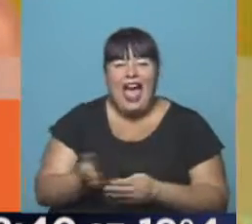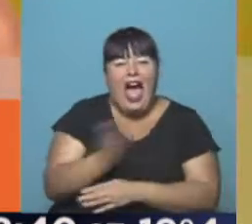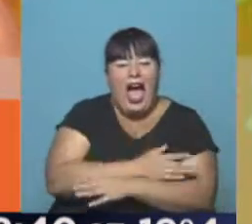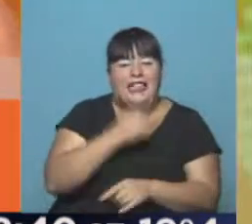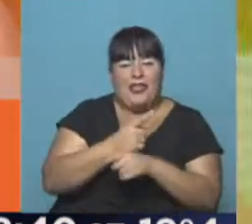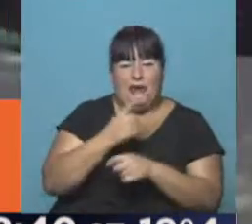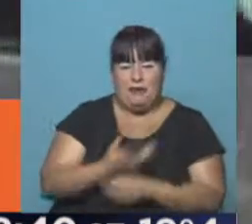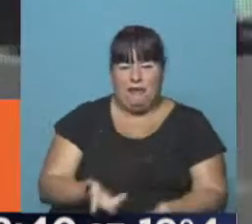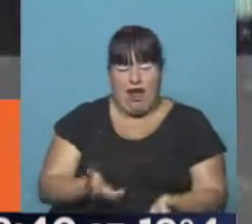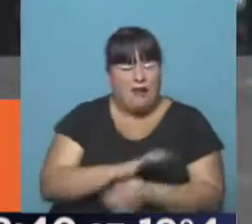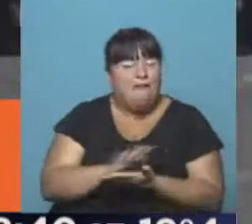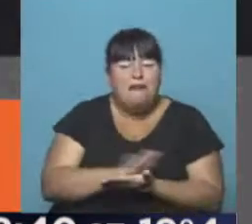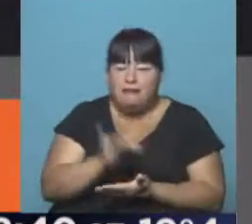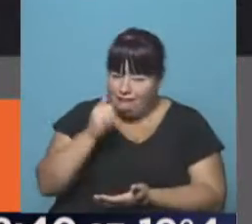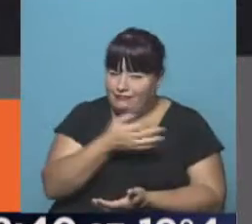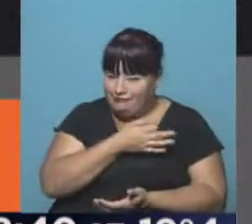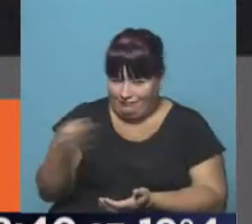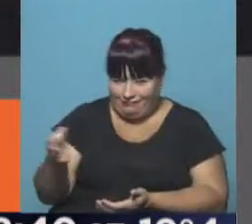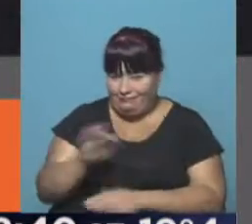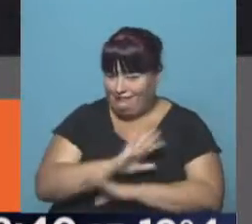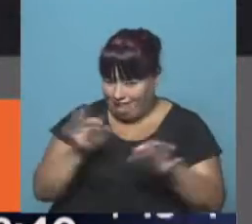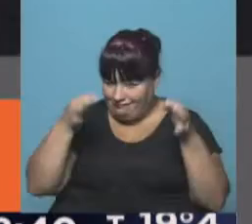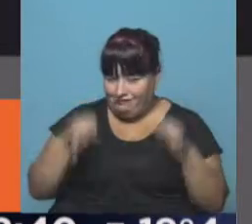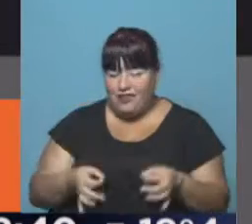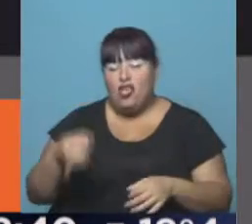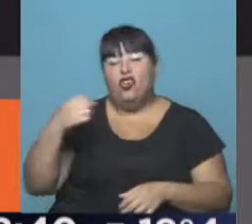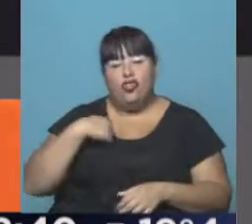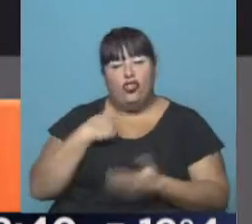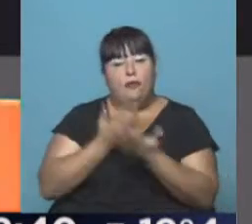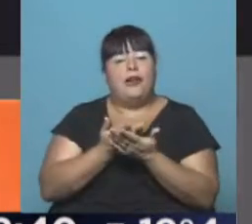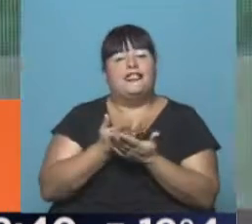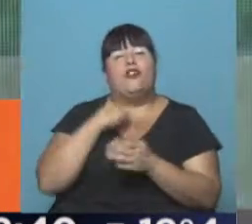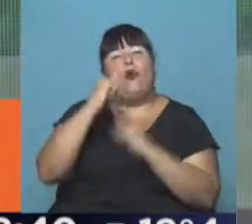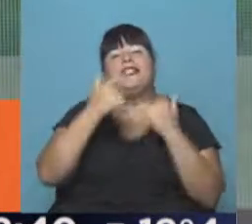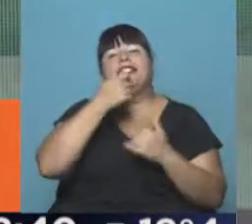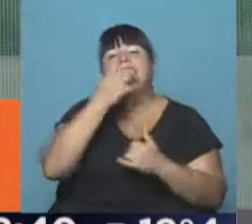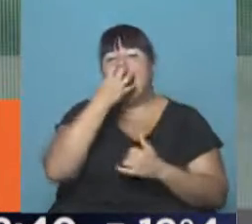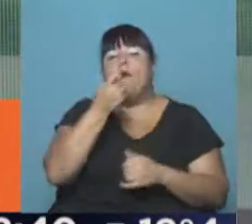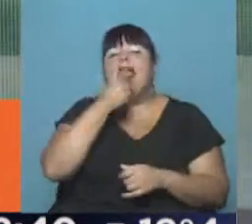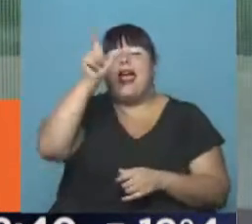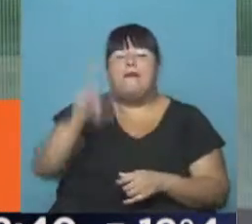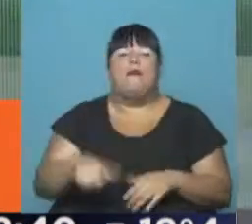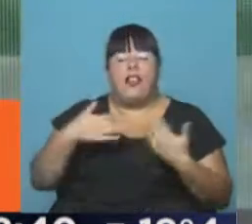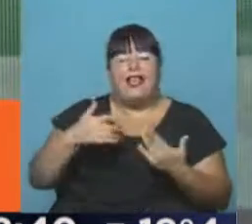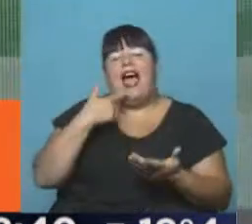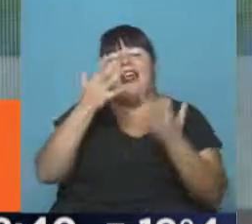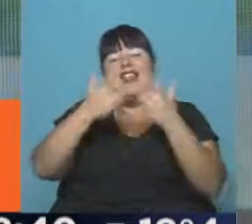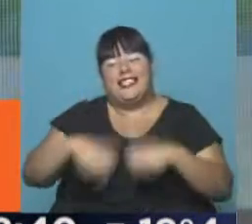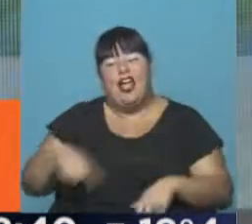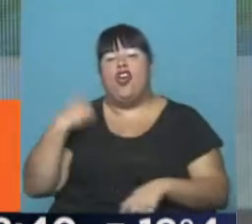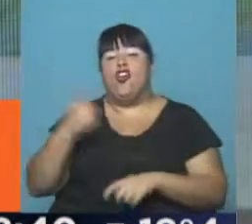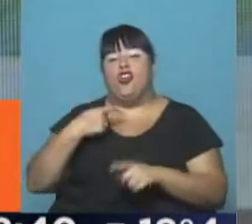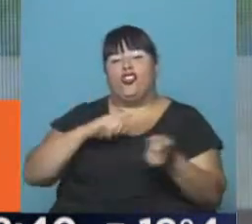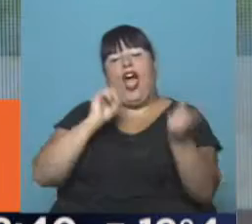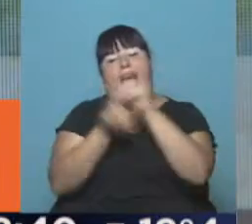la primaria. Absolutamente, Mínimo. Karin, absolutamente. Digo, yo planteo a Sarmiento como un ejemplo, pero porque lo sé, pero estás hablando del sistema. Porque nosotros venimos